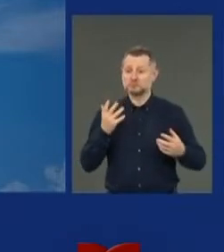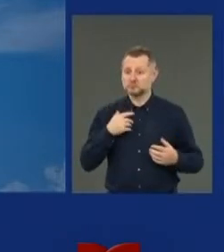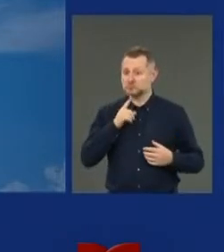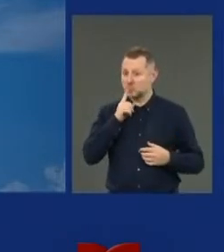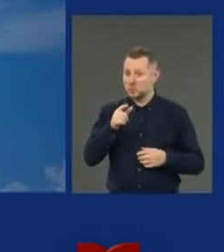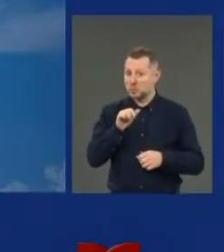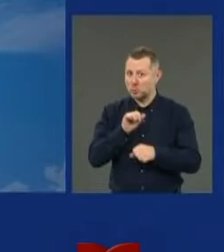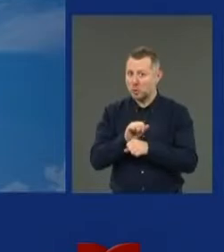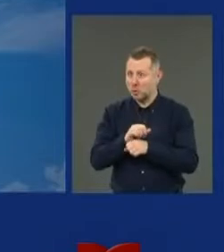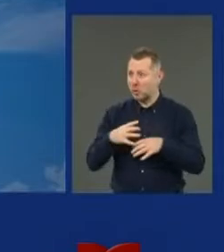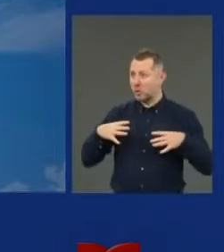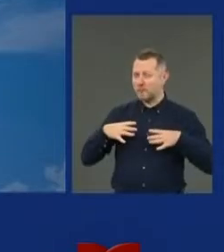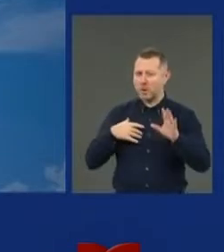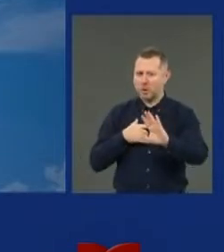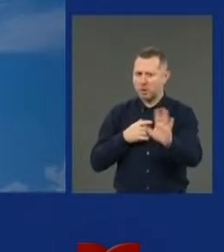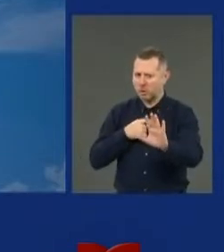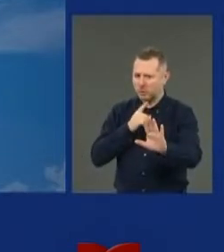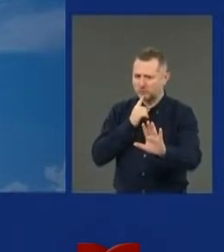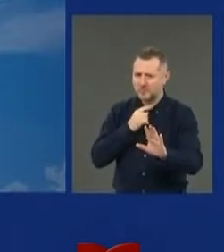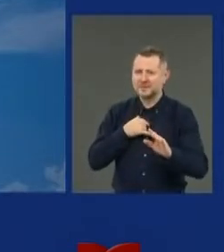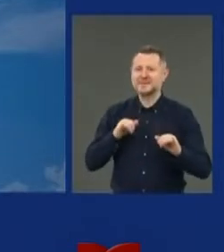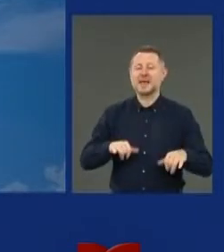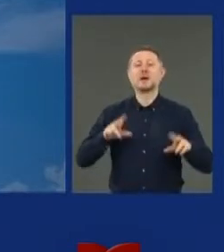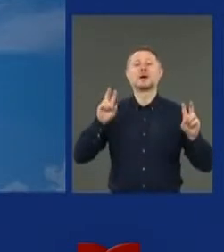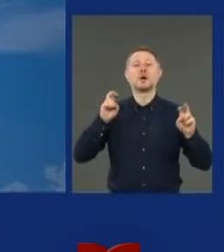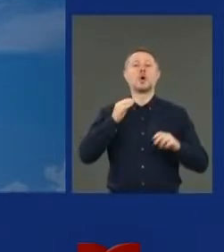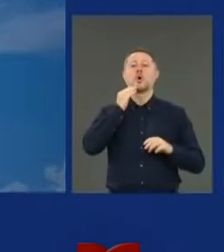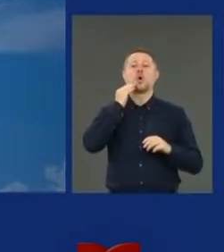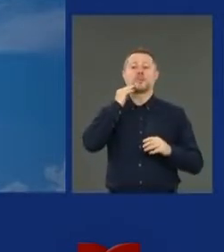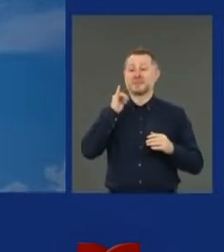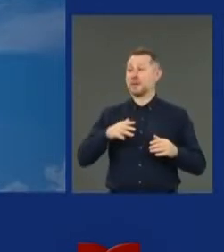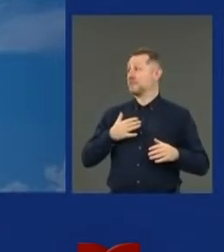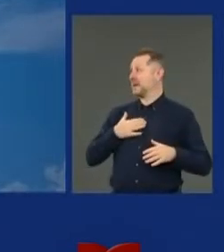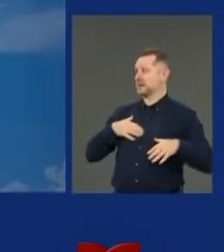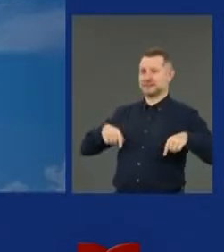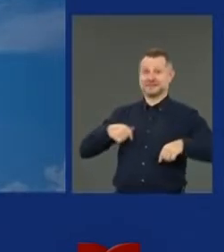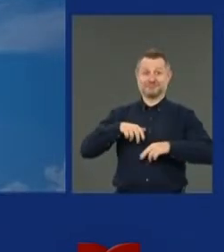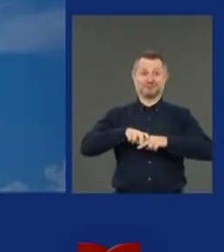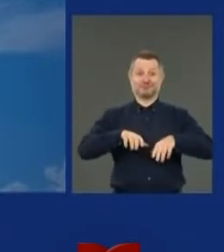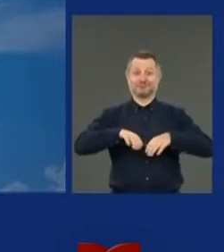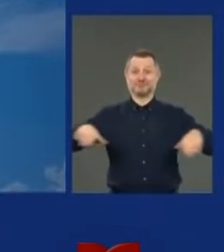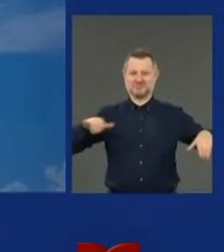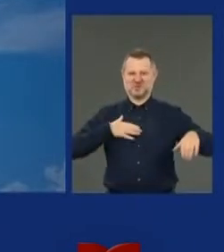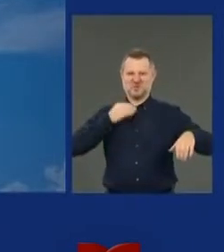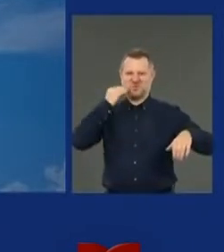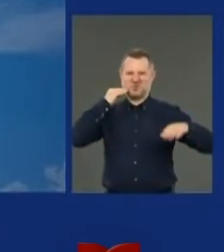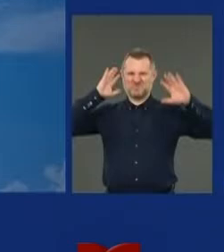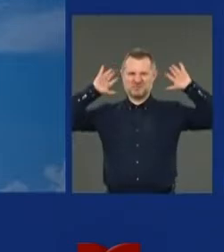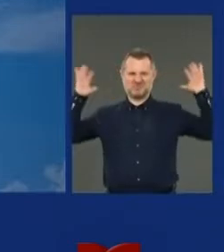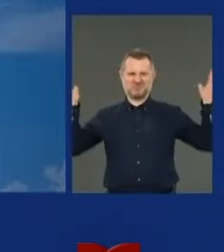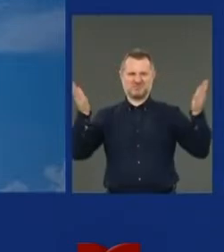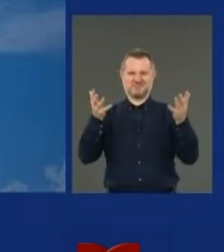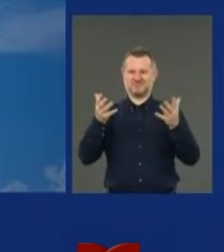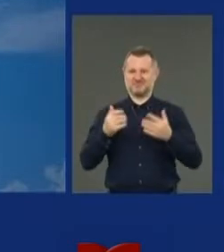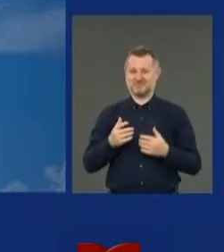Dice que hoy está en su casa. Así que es que está reportando desde la mansión ejecutiva en Albany.